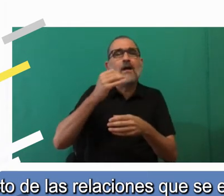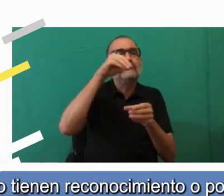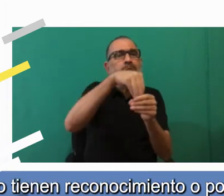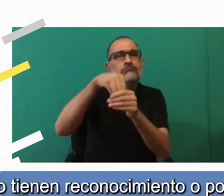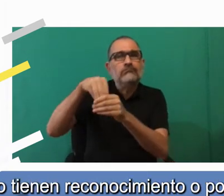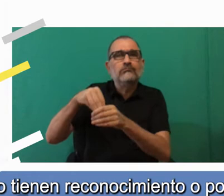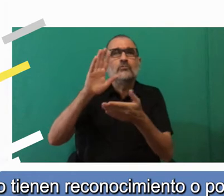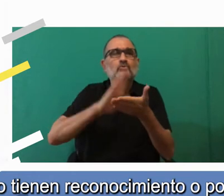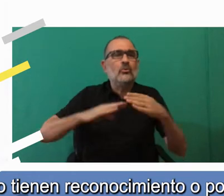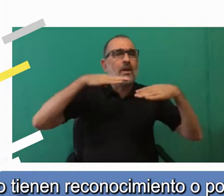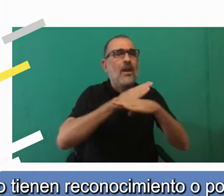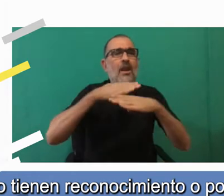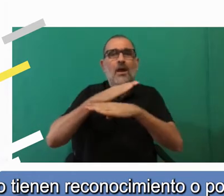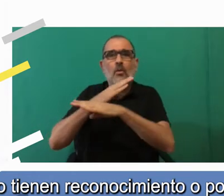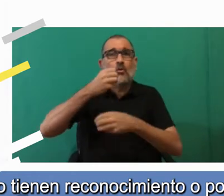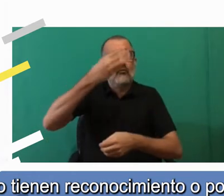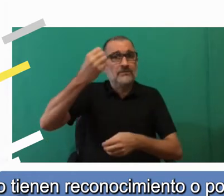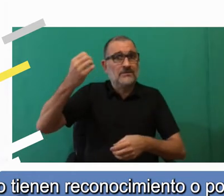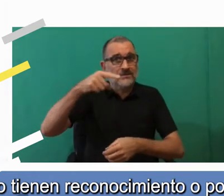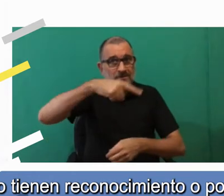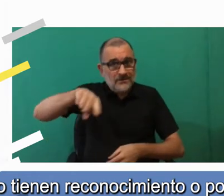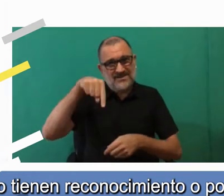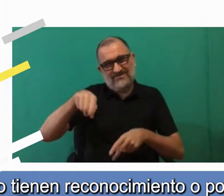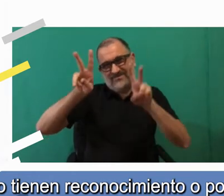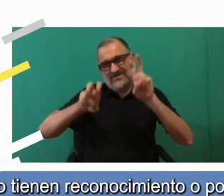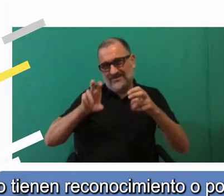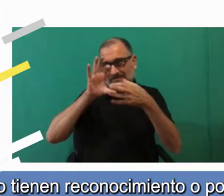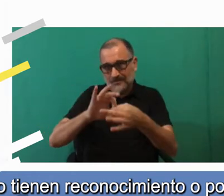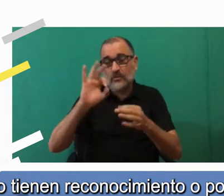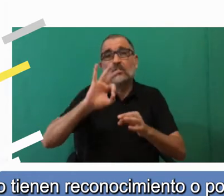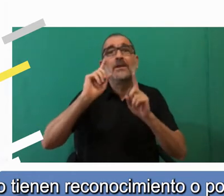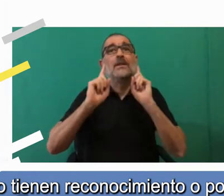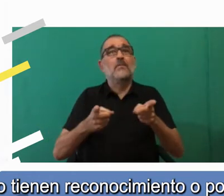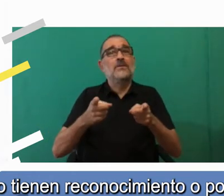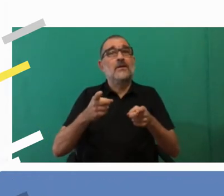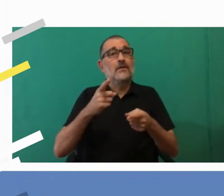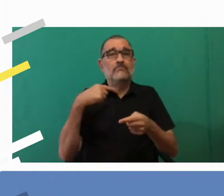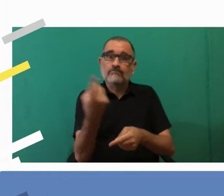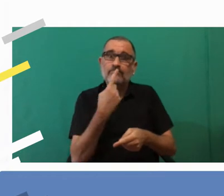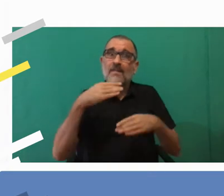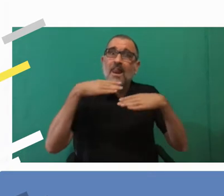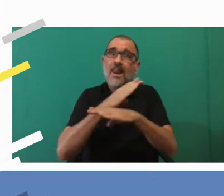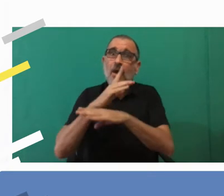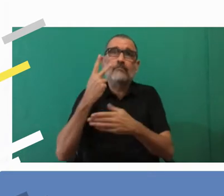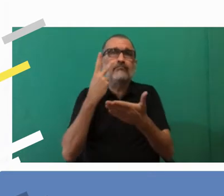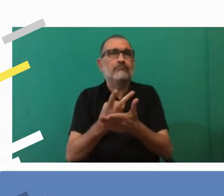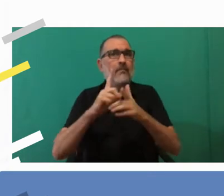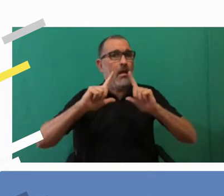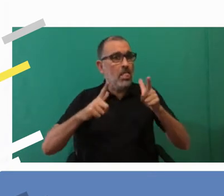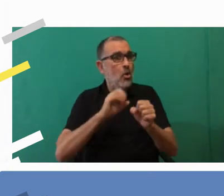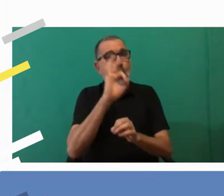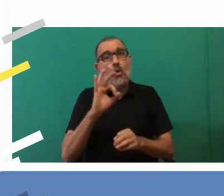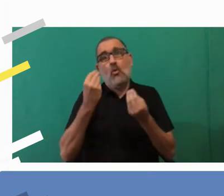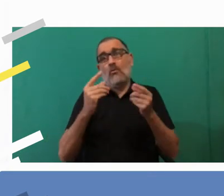y las lenguas que no tienen reconocimiento, o por lo menos que hasta el día de hoy no tienen reconocimiento, porque esa es otra lucha de la comunidad